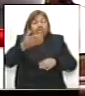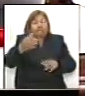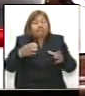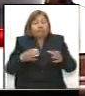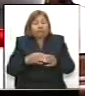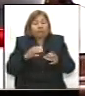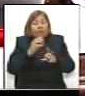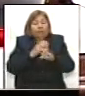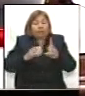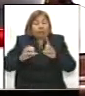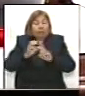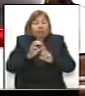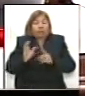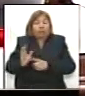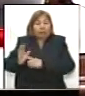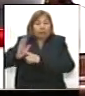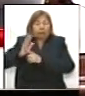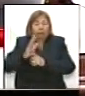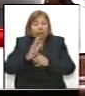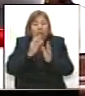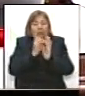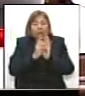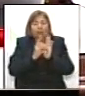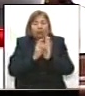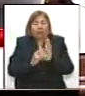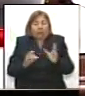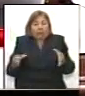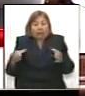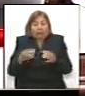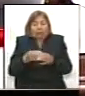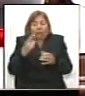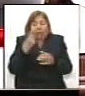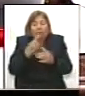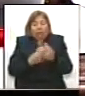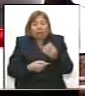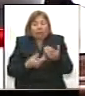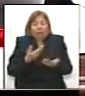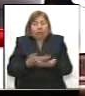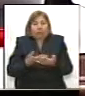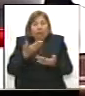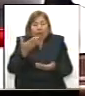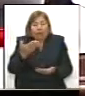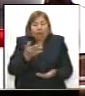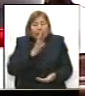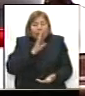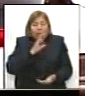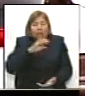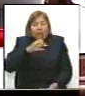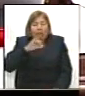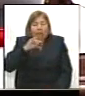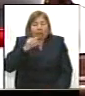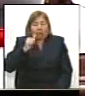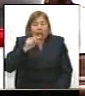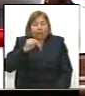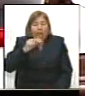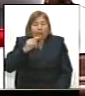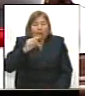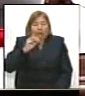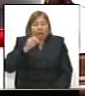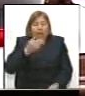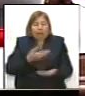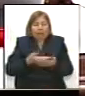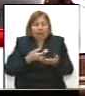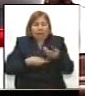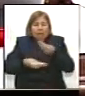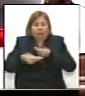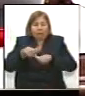de Cultura ha presentado un dictamen por unanimidad. Tiene la palabra el congresista Guía Pianto, presidente de la Comisión de Comercio